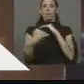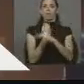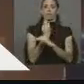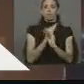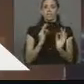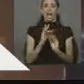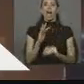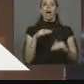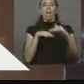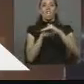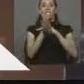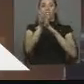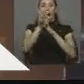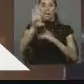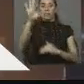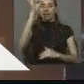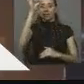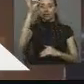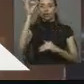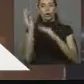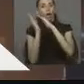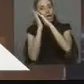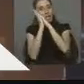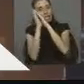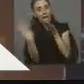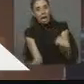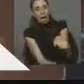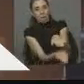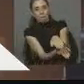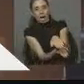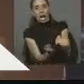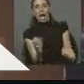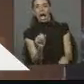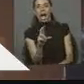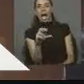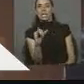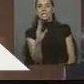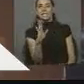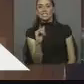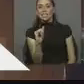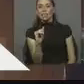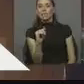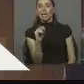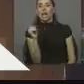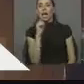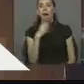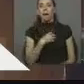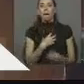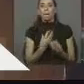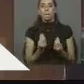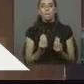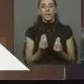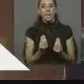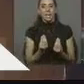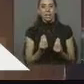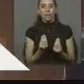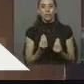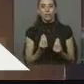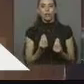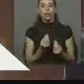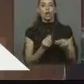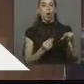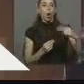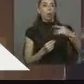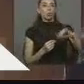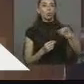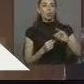Bueno, el fax fue descubierto debajo de la cama de Armando Arancibia, que tenía miedo de que por el hecho de Núñez ser